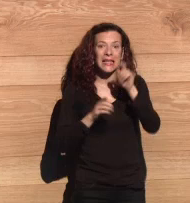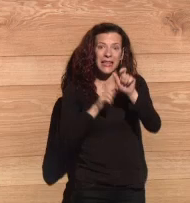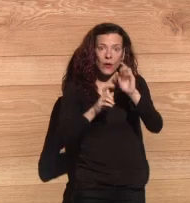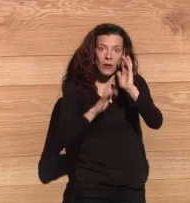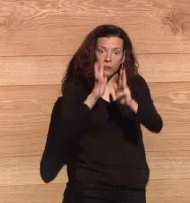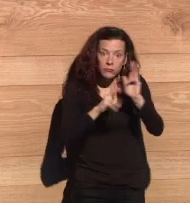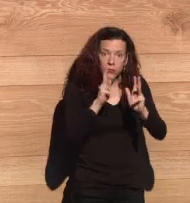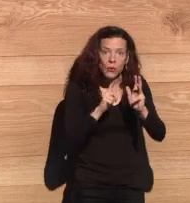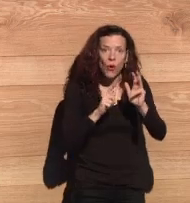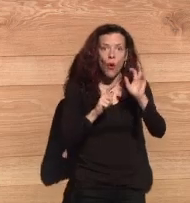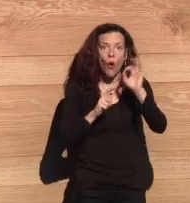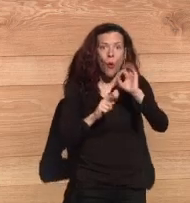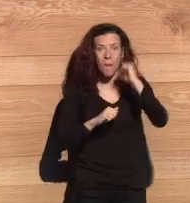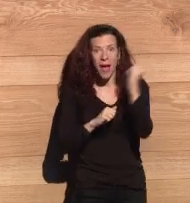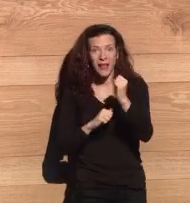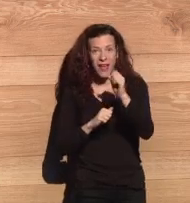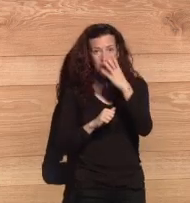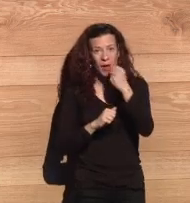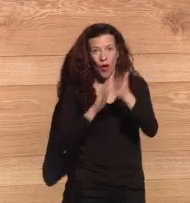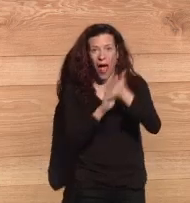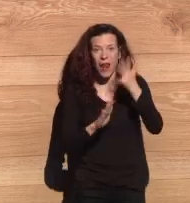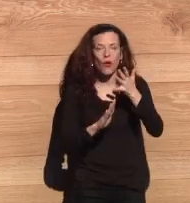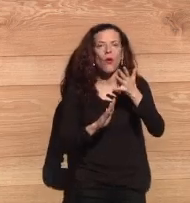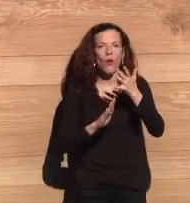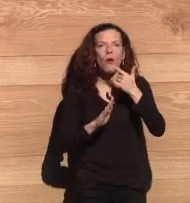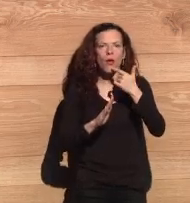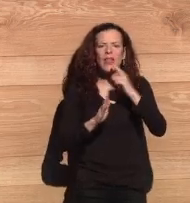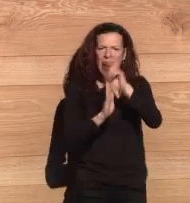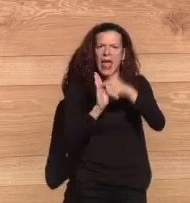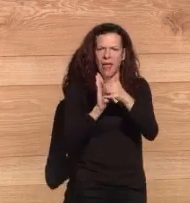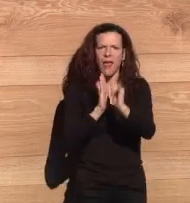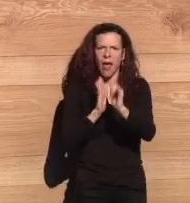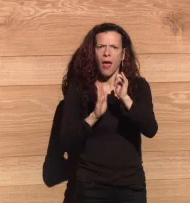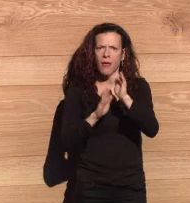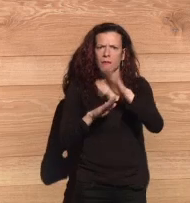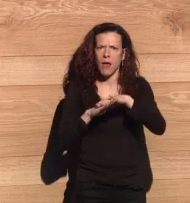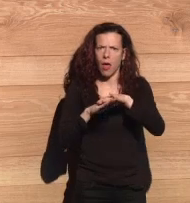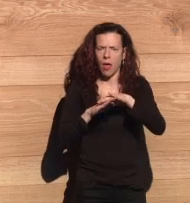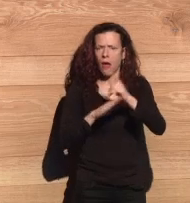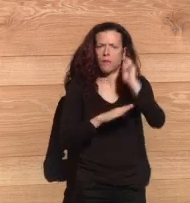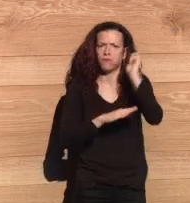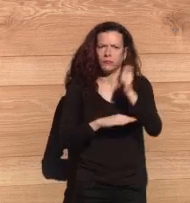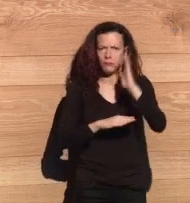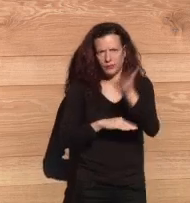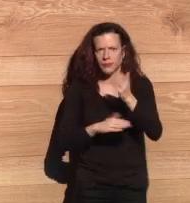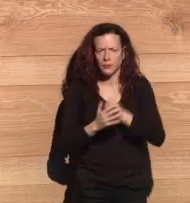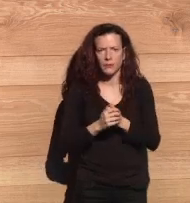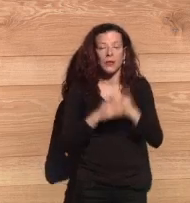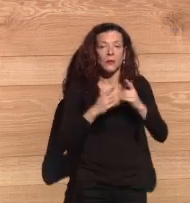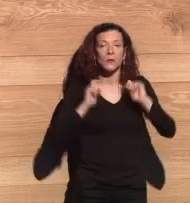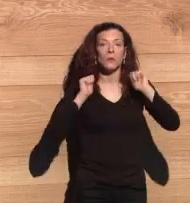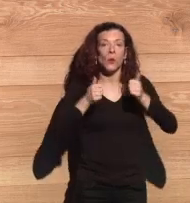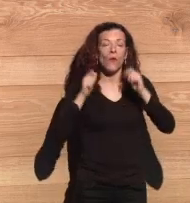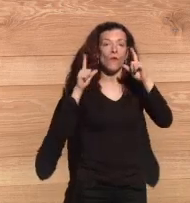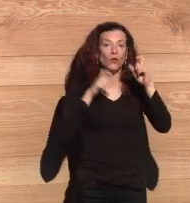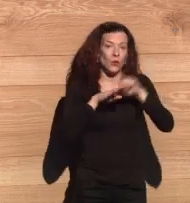que mataban a los galgos en concreto. Entonces decidí empecé a hacer este tipo de fotografía. Claro, empecé a hacerlo,